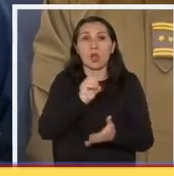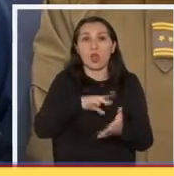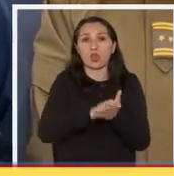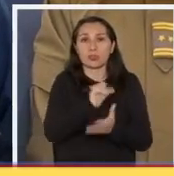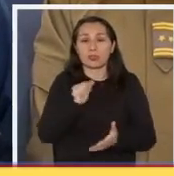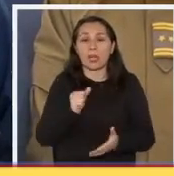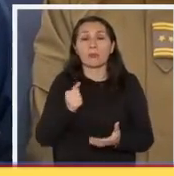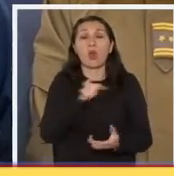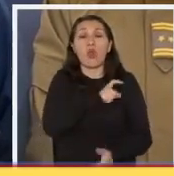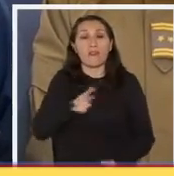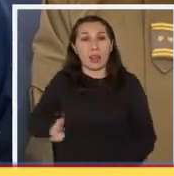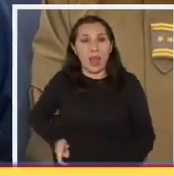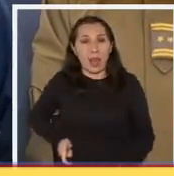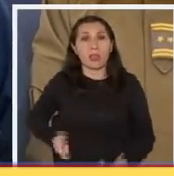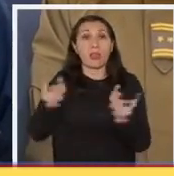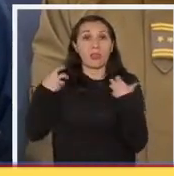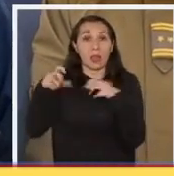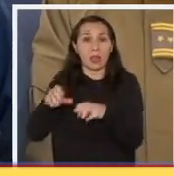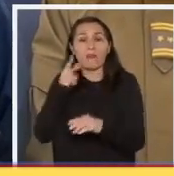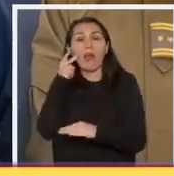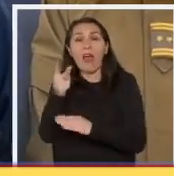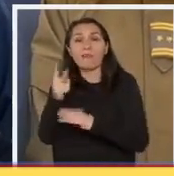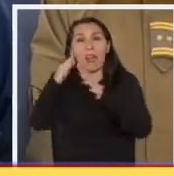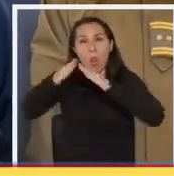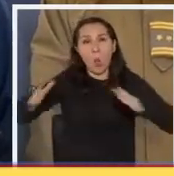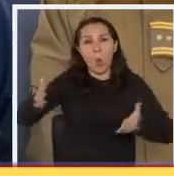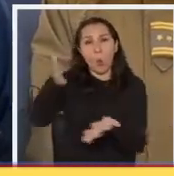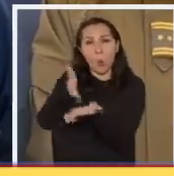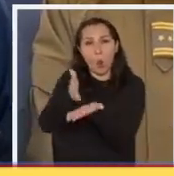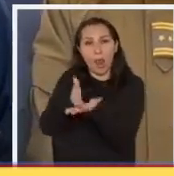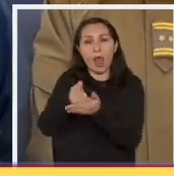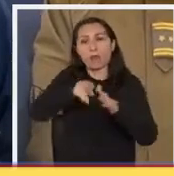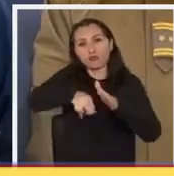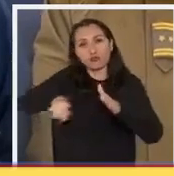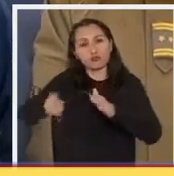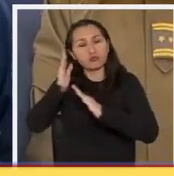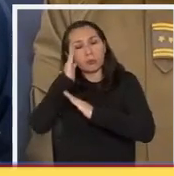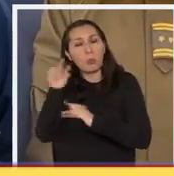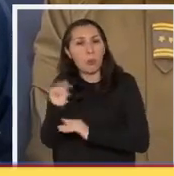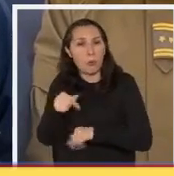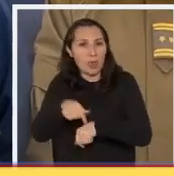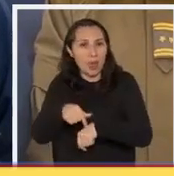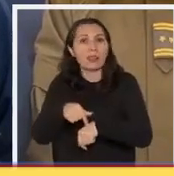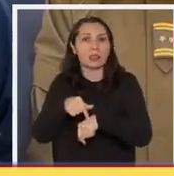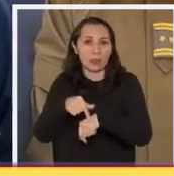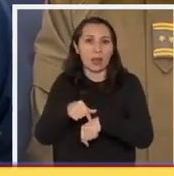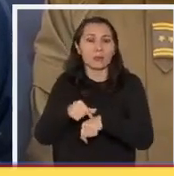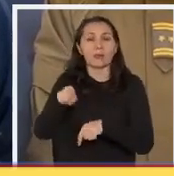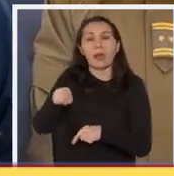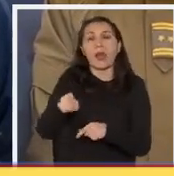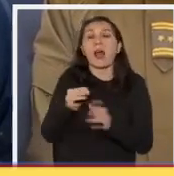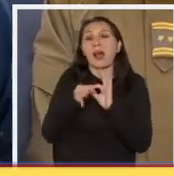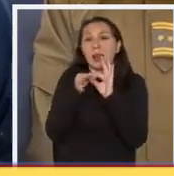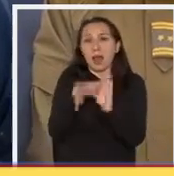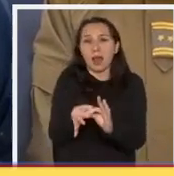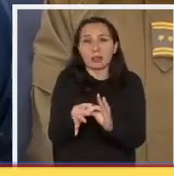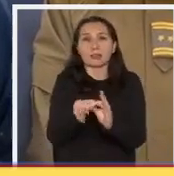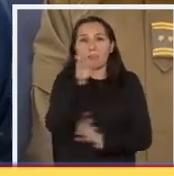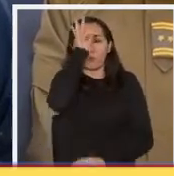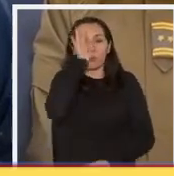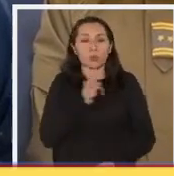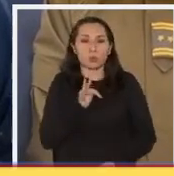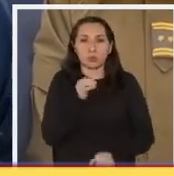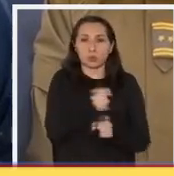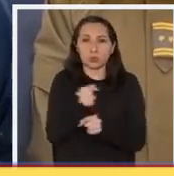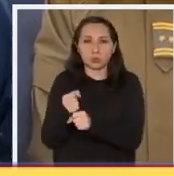y el delegado vamos a visitar un albergue que está habilitado en la escuela José Luis Richard. Y antes de terminar, quiero agradecerle a los